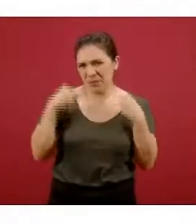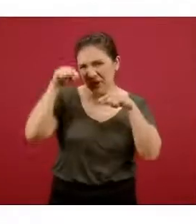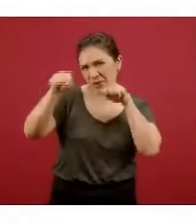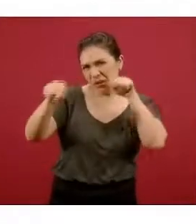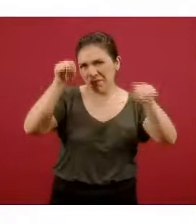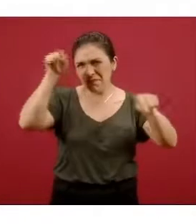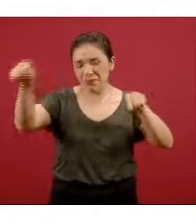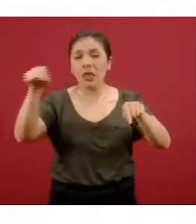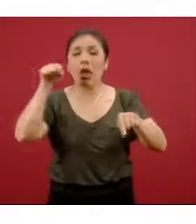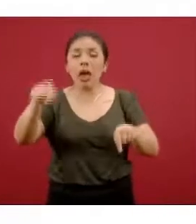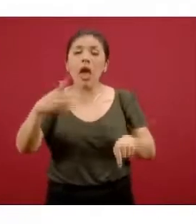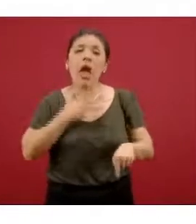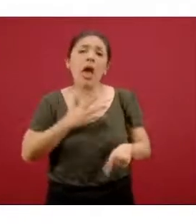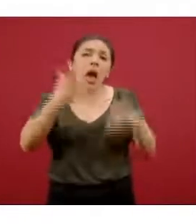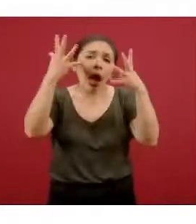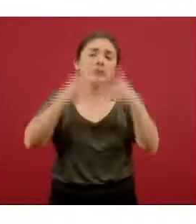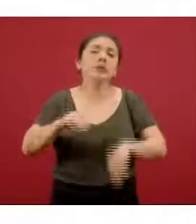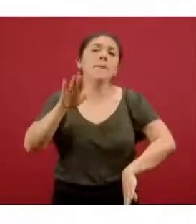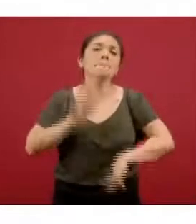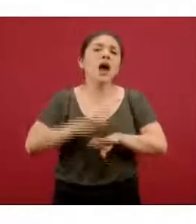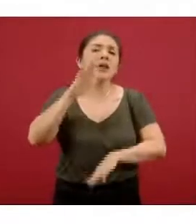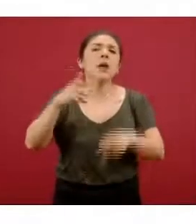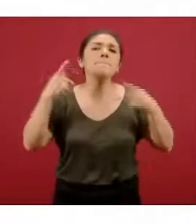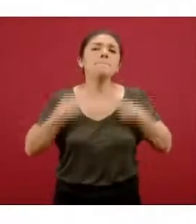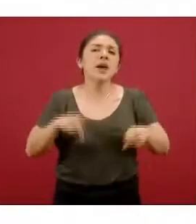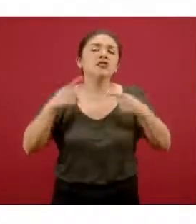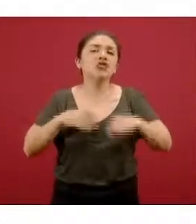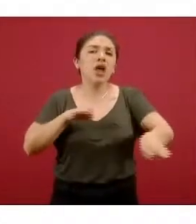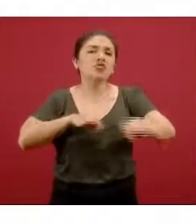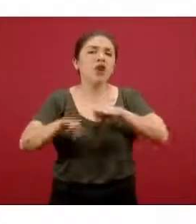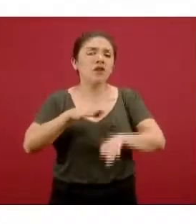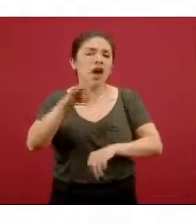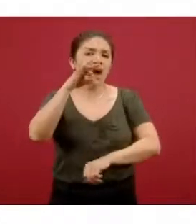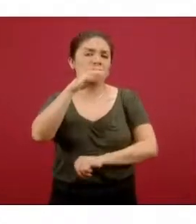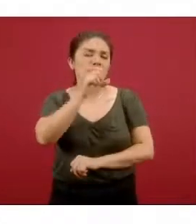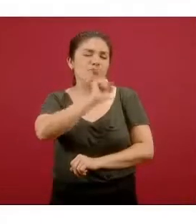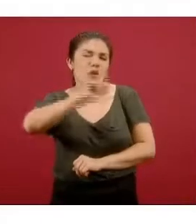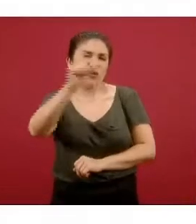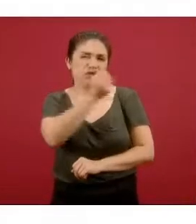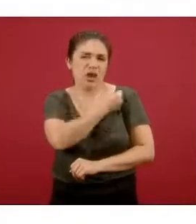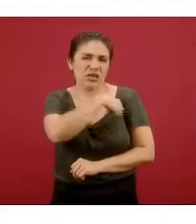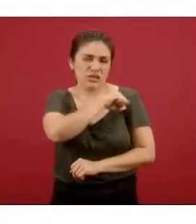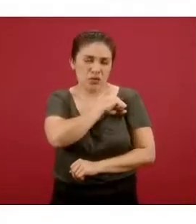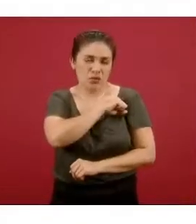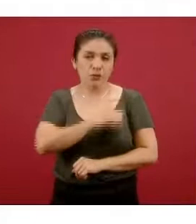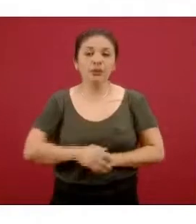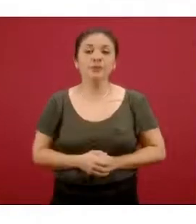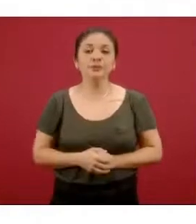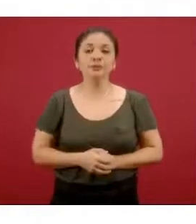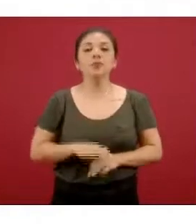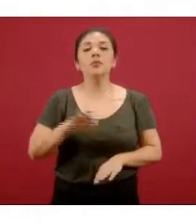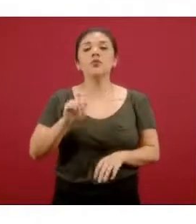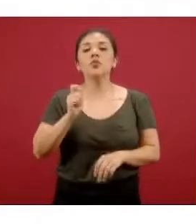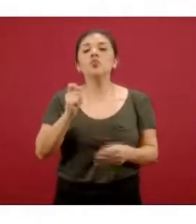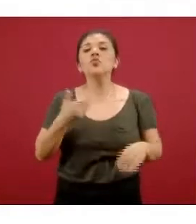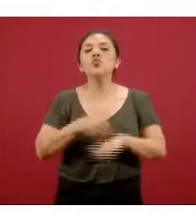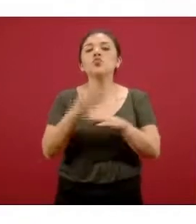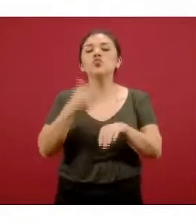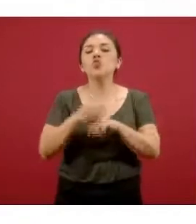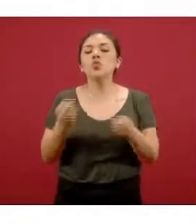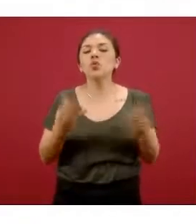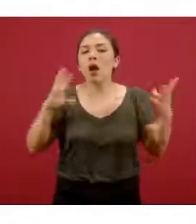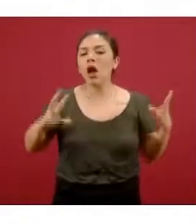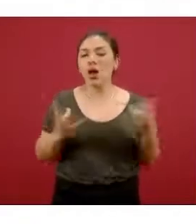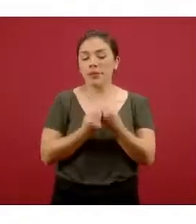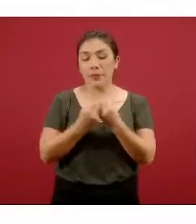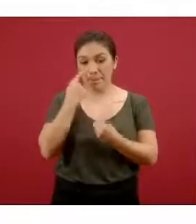nacional que tienen la mayor concentración de los casos activos de profesionales de la salud por número absoluto.